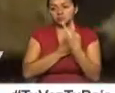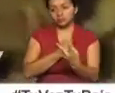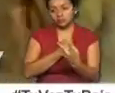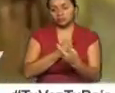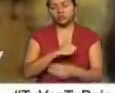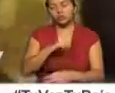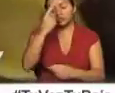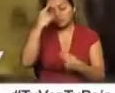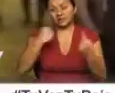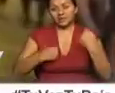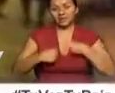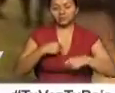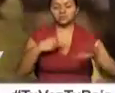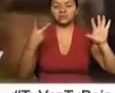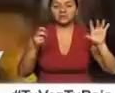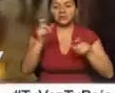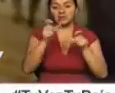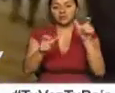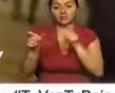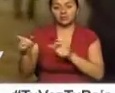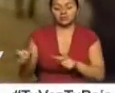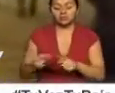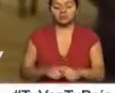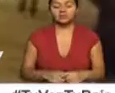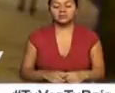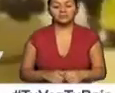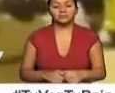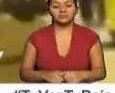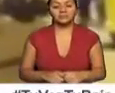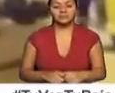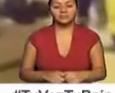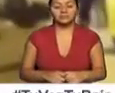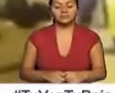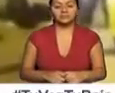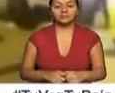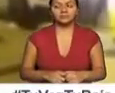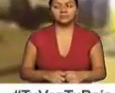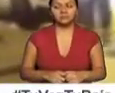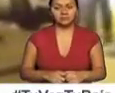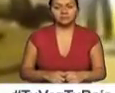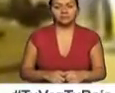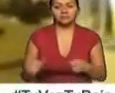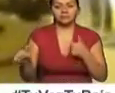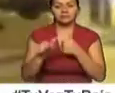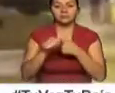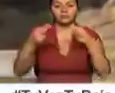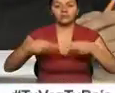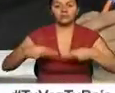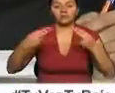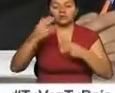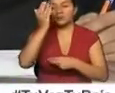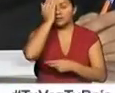en la provincia de Van, a unos 360 kilómetros más al este, cerca de la frontera con Irán.